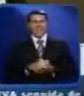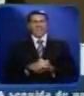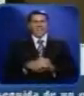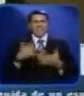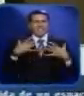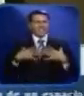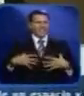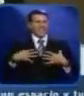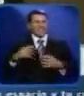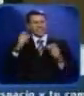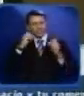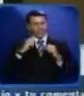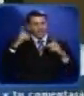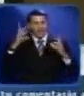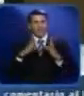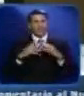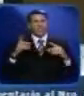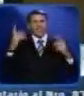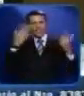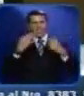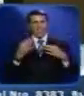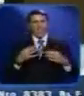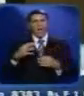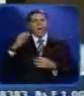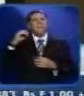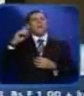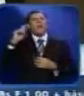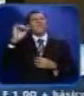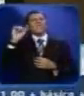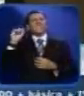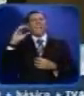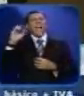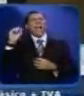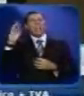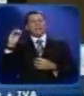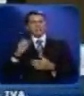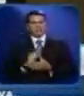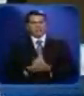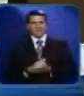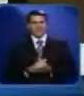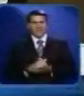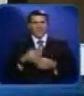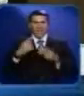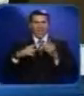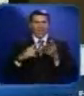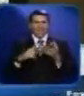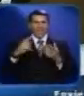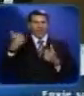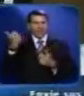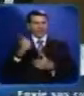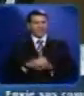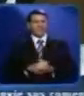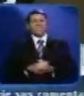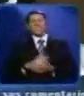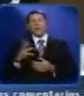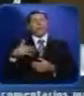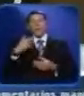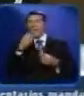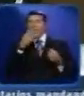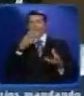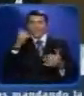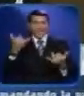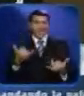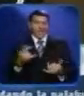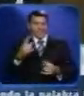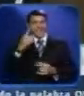trajes sorpresa, que son todos disfraces de Morticia Adams, entre otras cosas, que no les puedo contar,